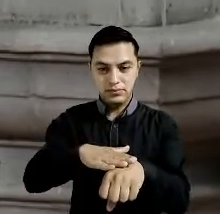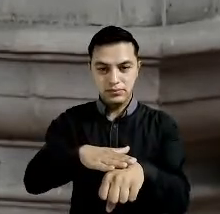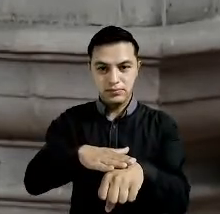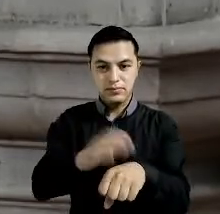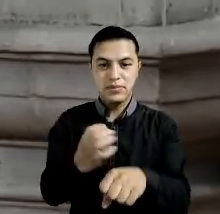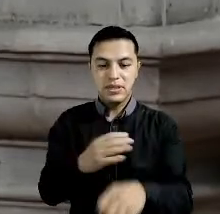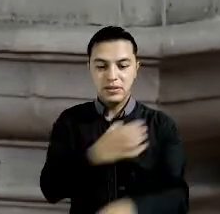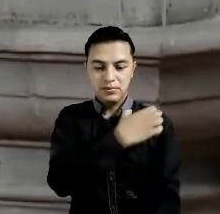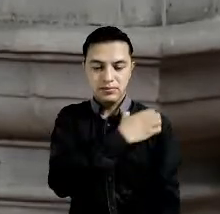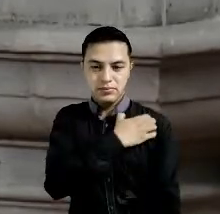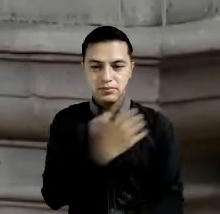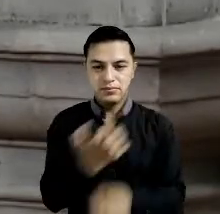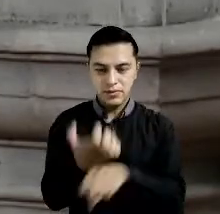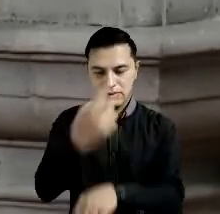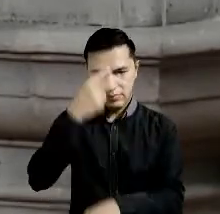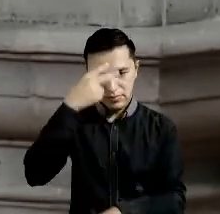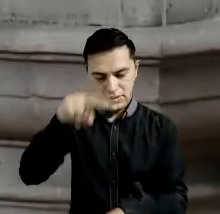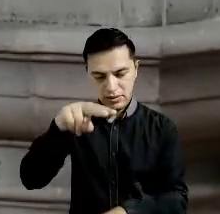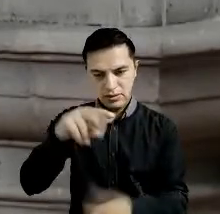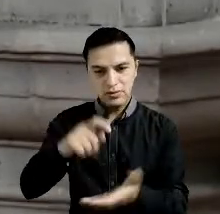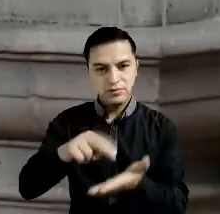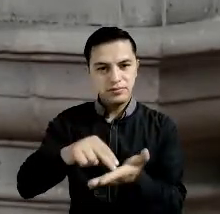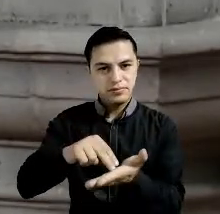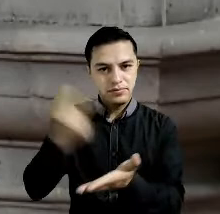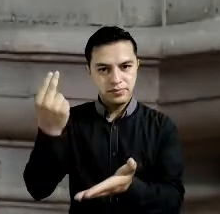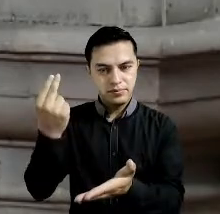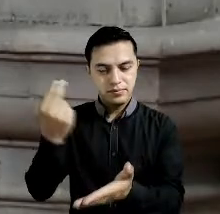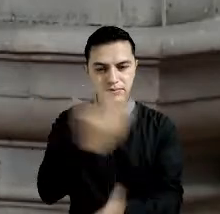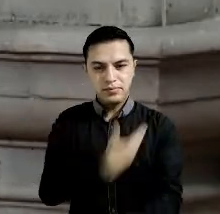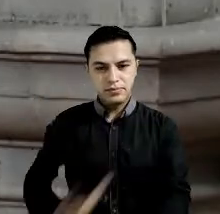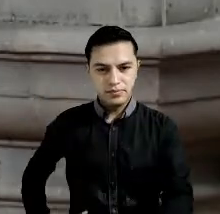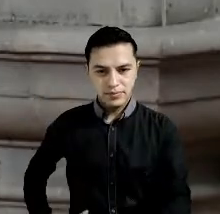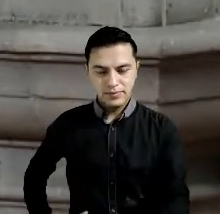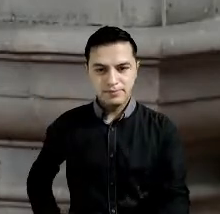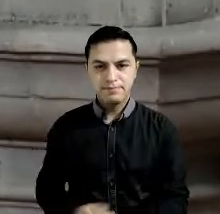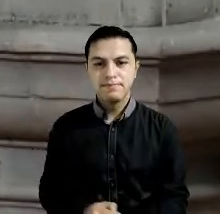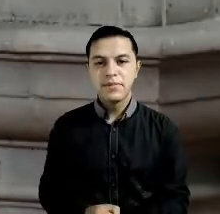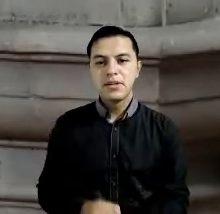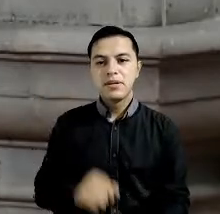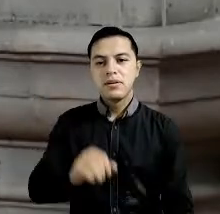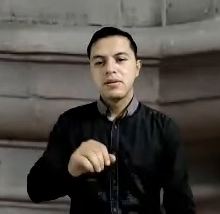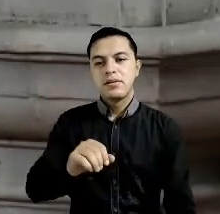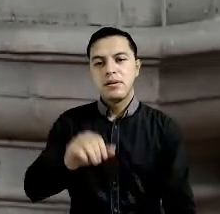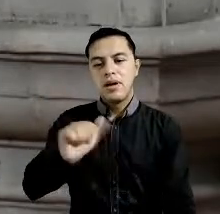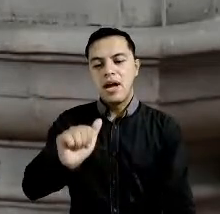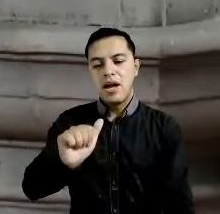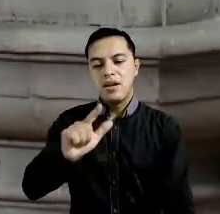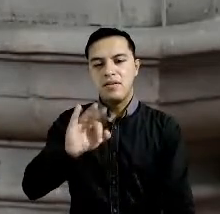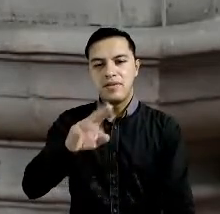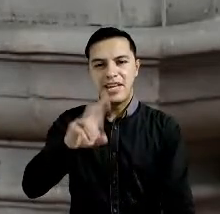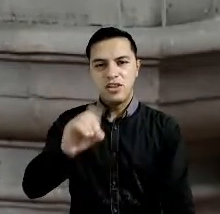firma el gobernador constitucional del Estado de México, licenciado Alfredo del Mazo Maza.